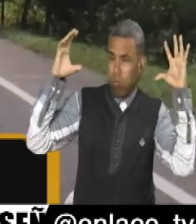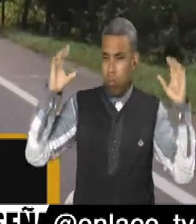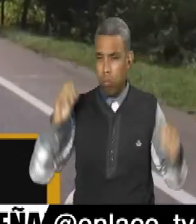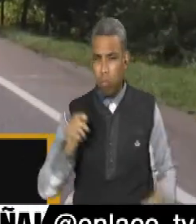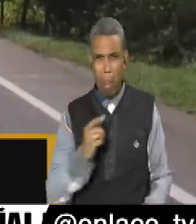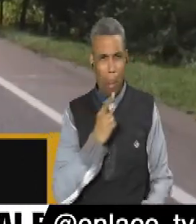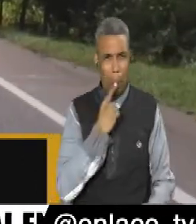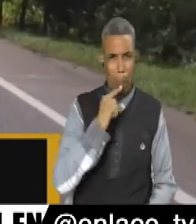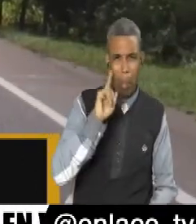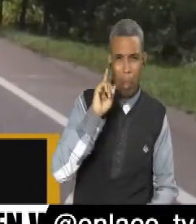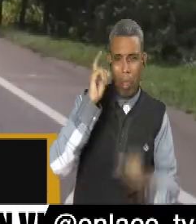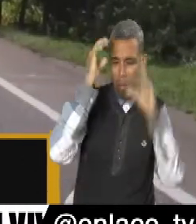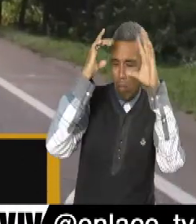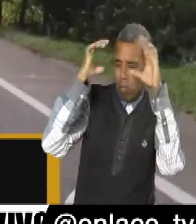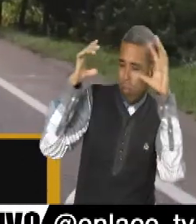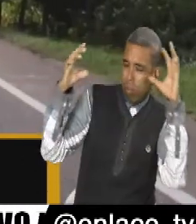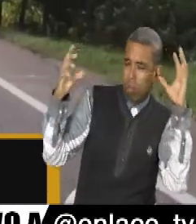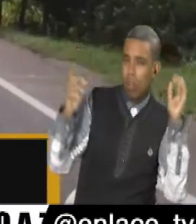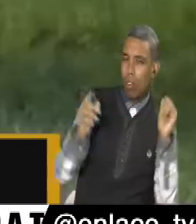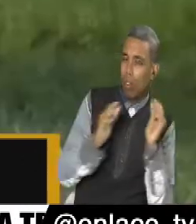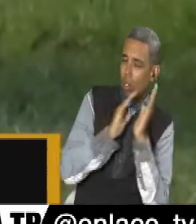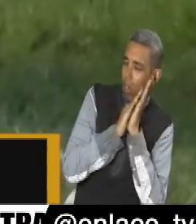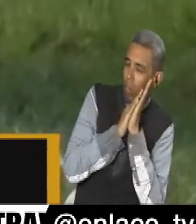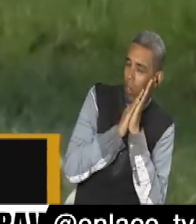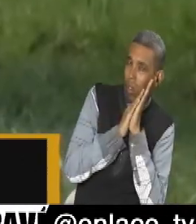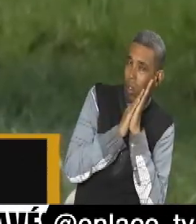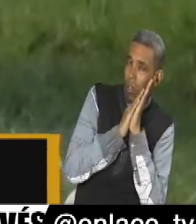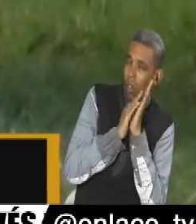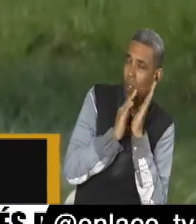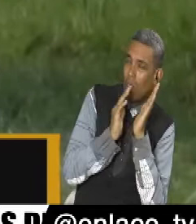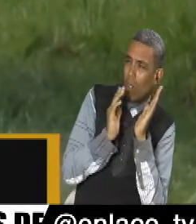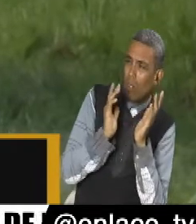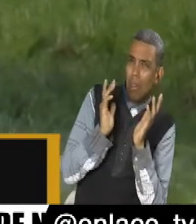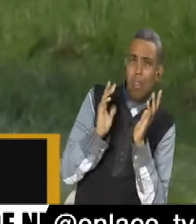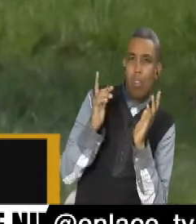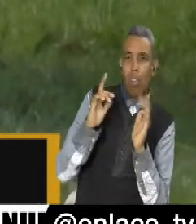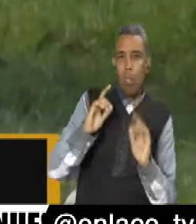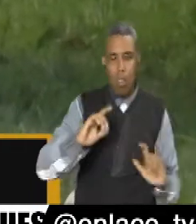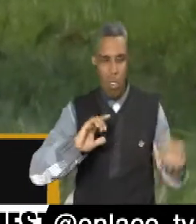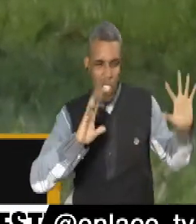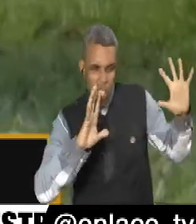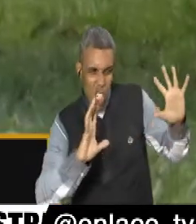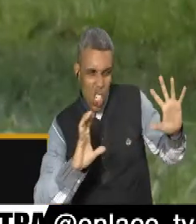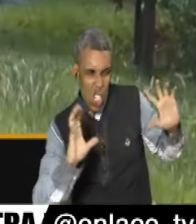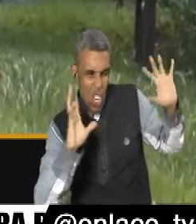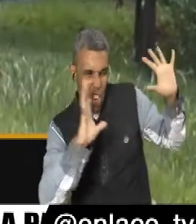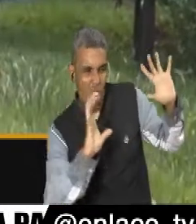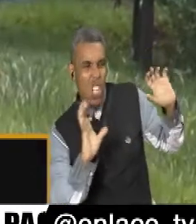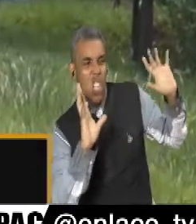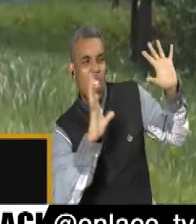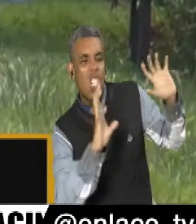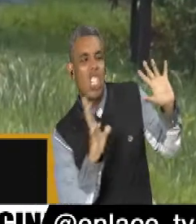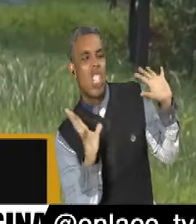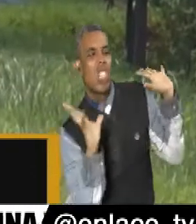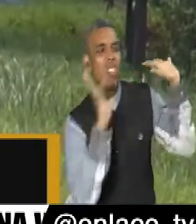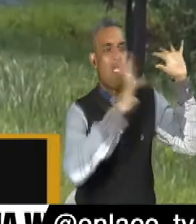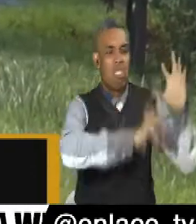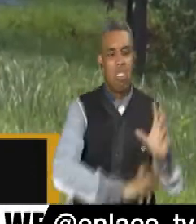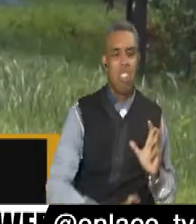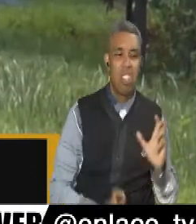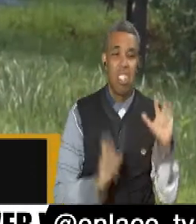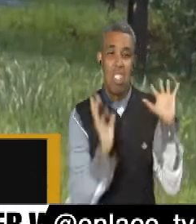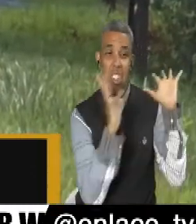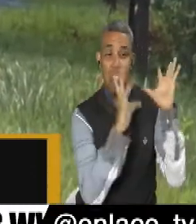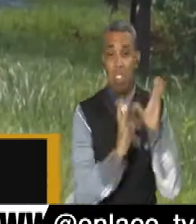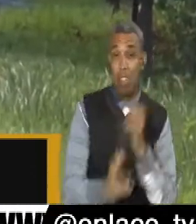estaba metiendo como un espíritu al cuerpo. Entonces Dios no me había dejado. Y yo